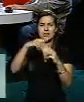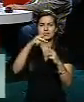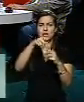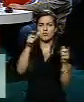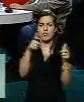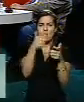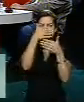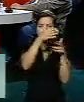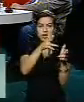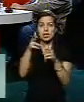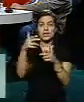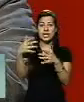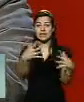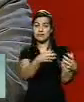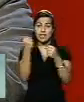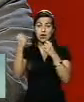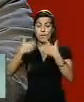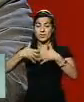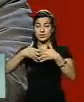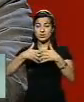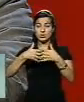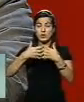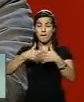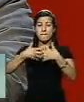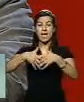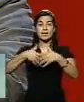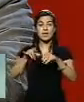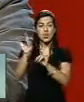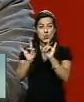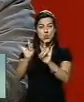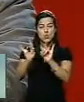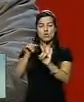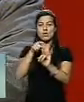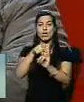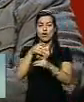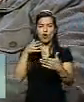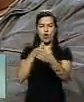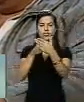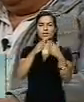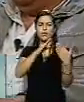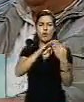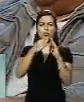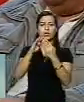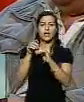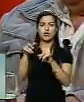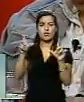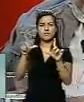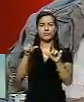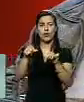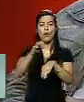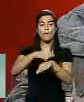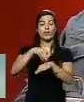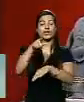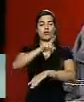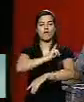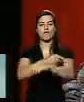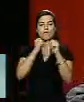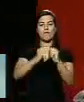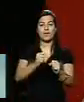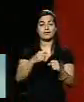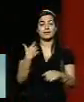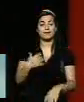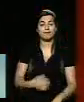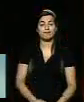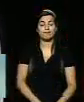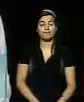quitándole el transmisor, haciendo atentados contra los medios comunitarios por la fuerza que tiene el medio comunitario en lo local.